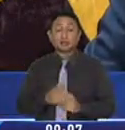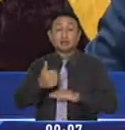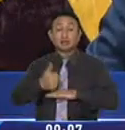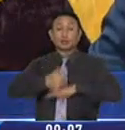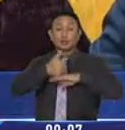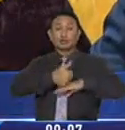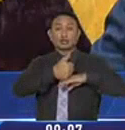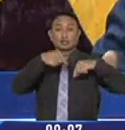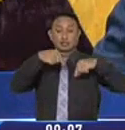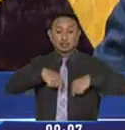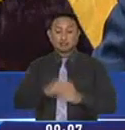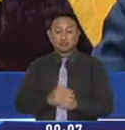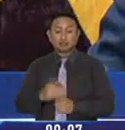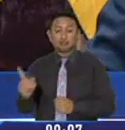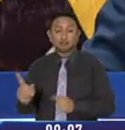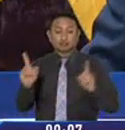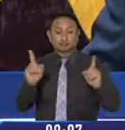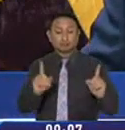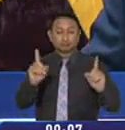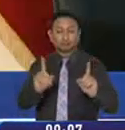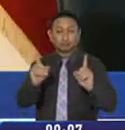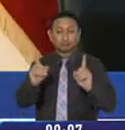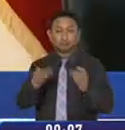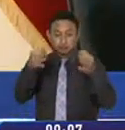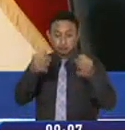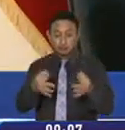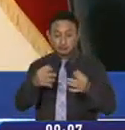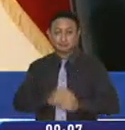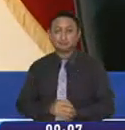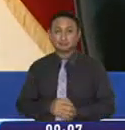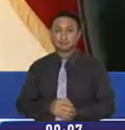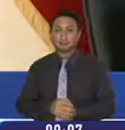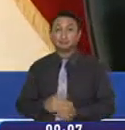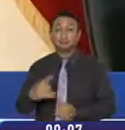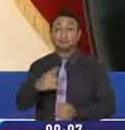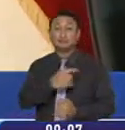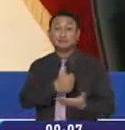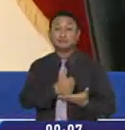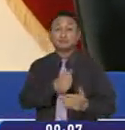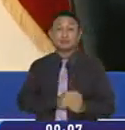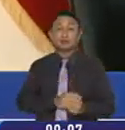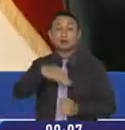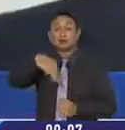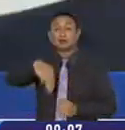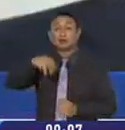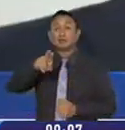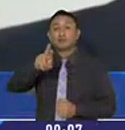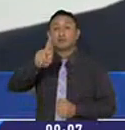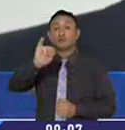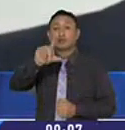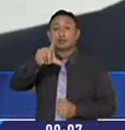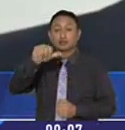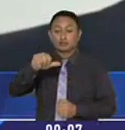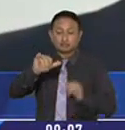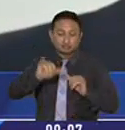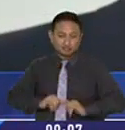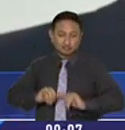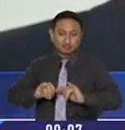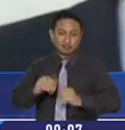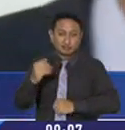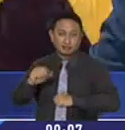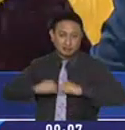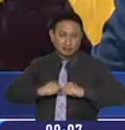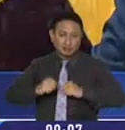se encuentre debidamente conformado. Entre tanto, el beneficiario Fausto Murillo, que deberá seguir prorrogado en